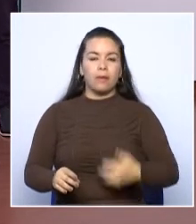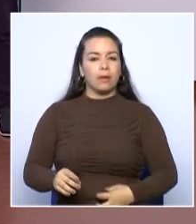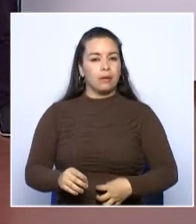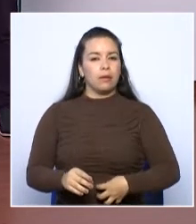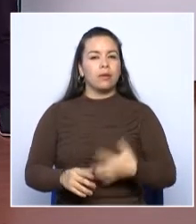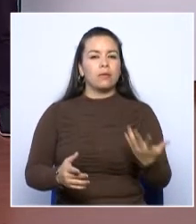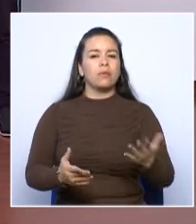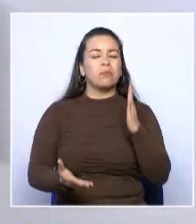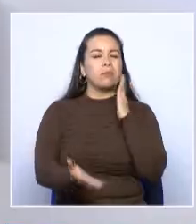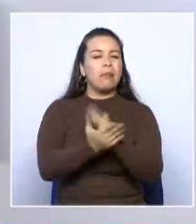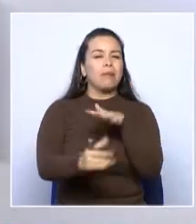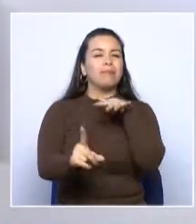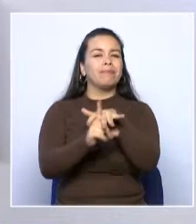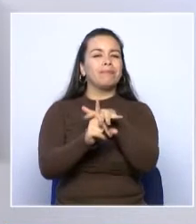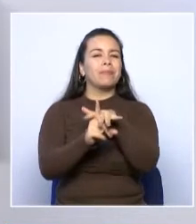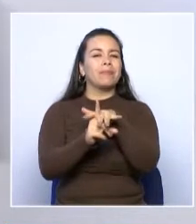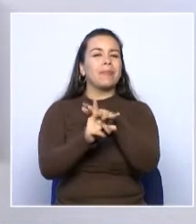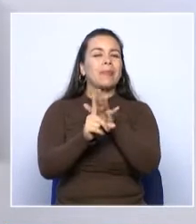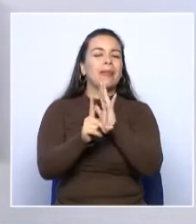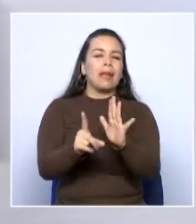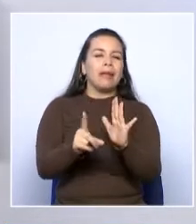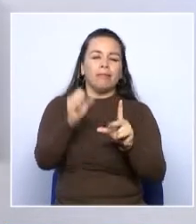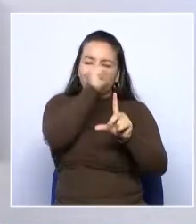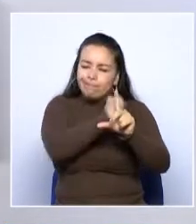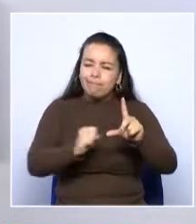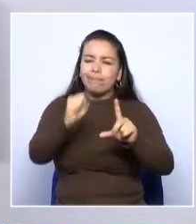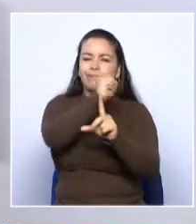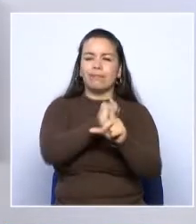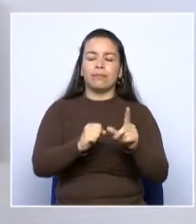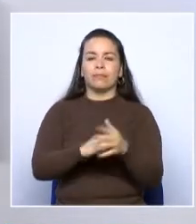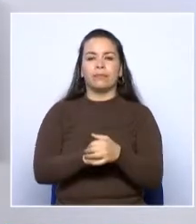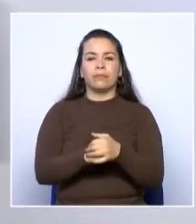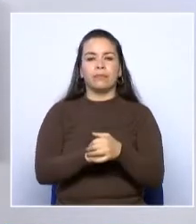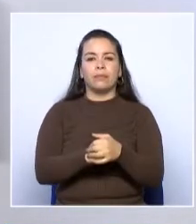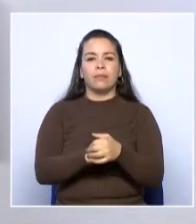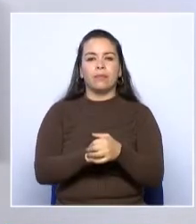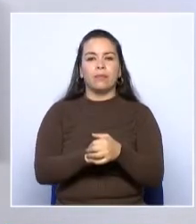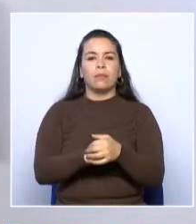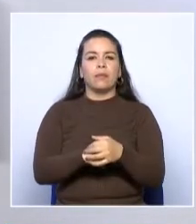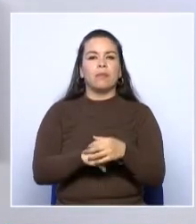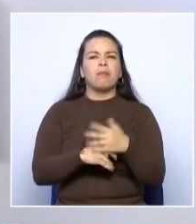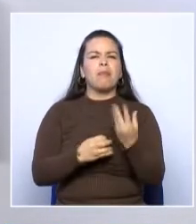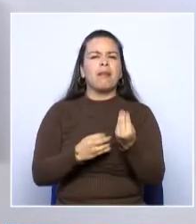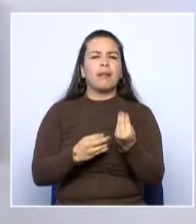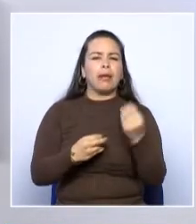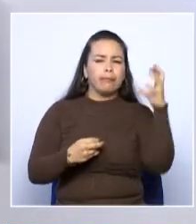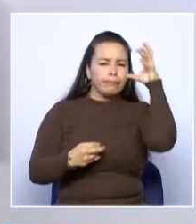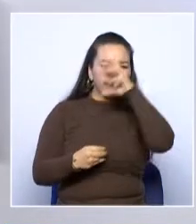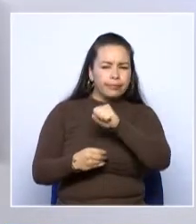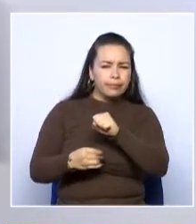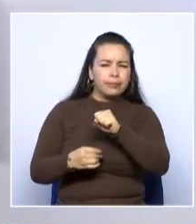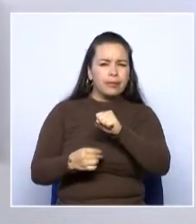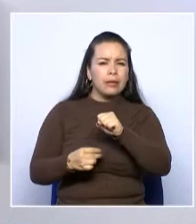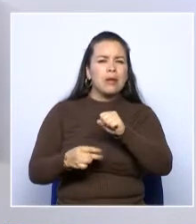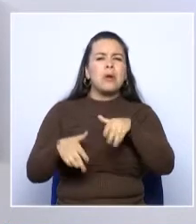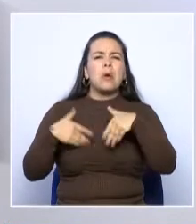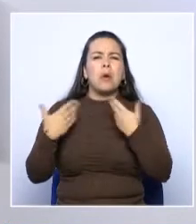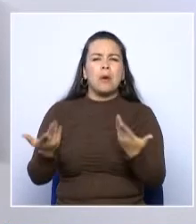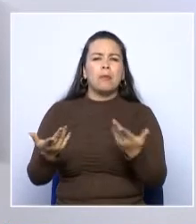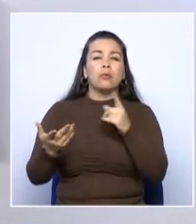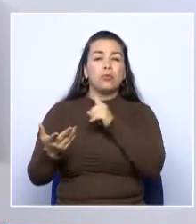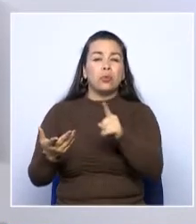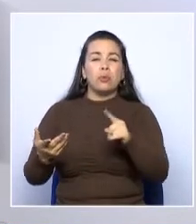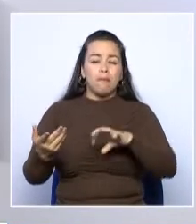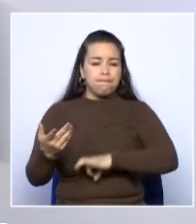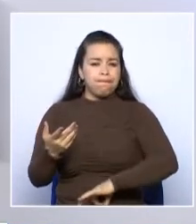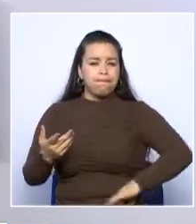gold estándar en la ecografía, ¿no? Para poder tomar conductas definitivas. No siempre cuando se tienen cálculos en la